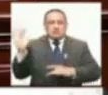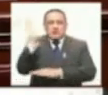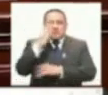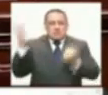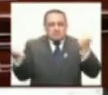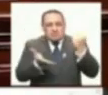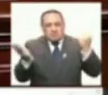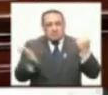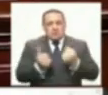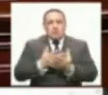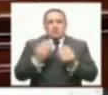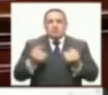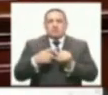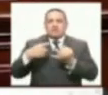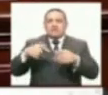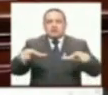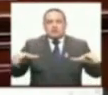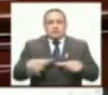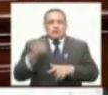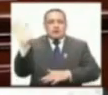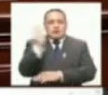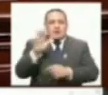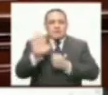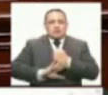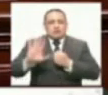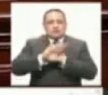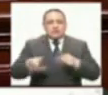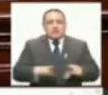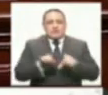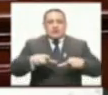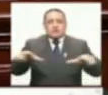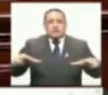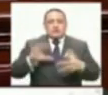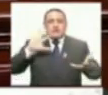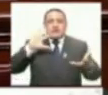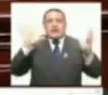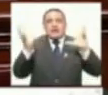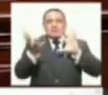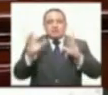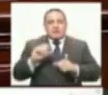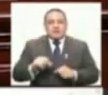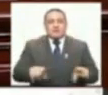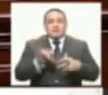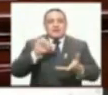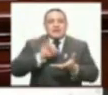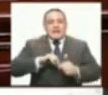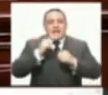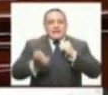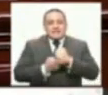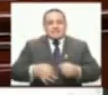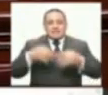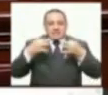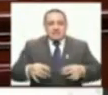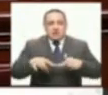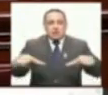deforestación de nuestros bosques, la vulnerabilidad frente al cambio climático, que garantice estándares